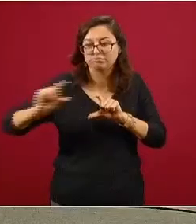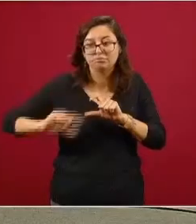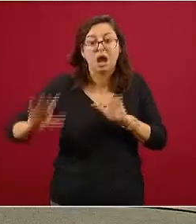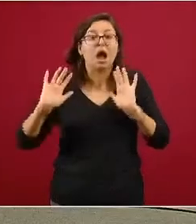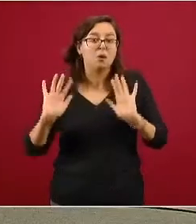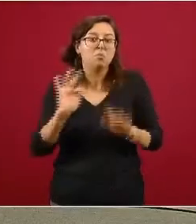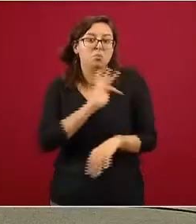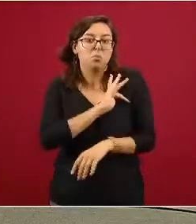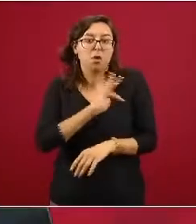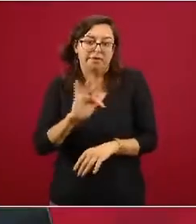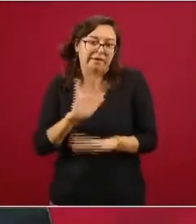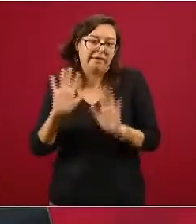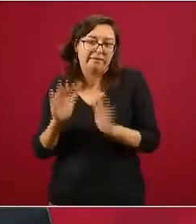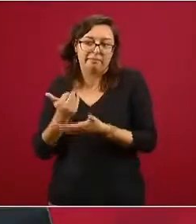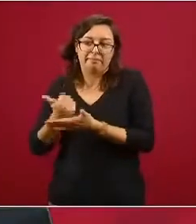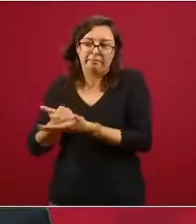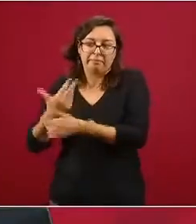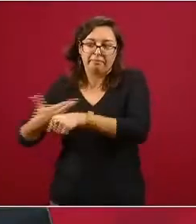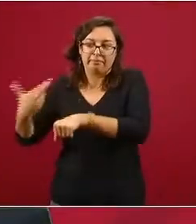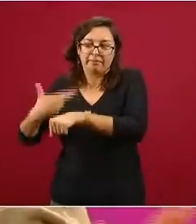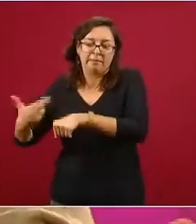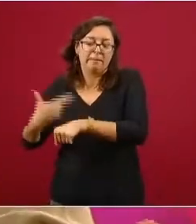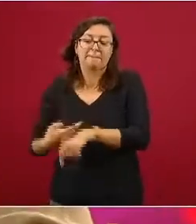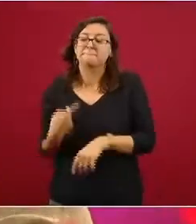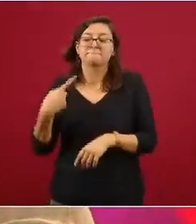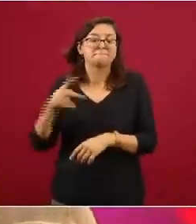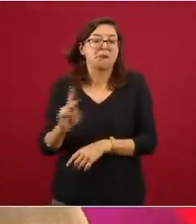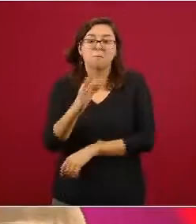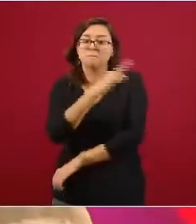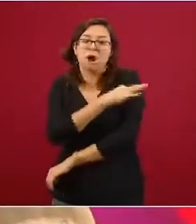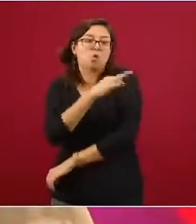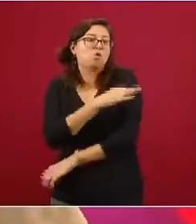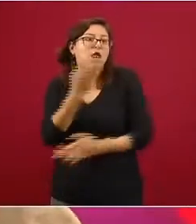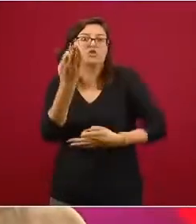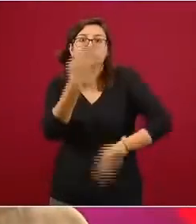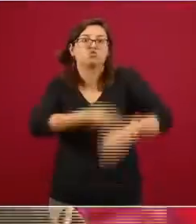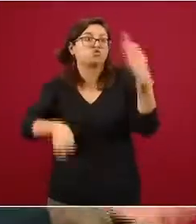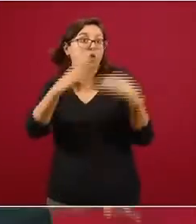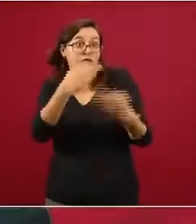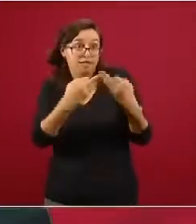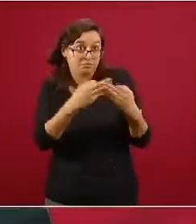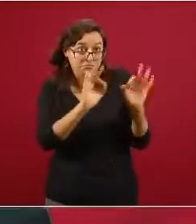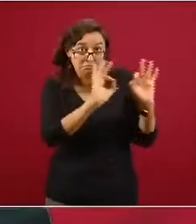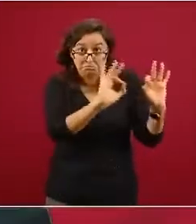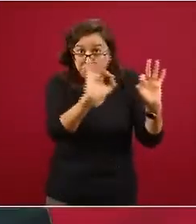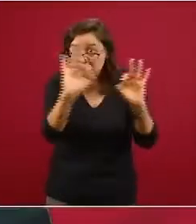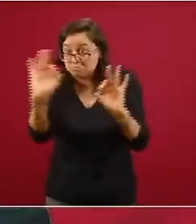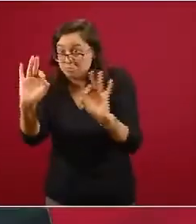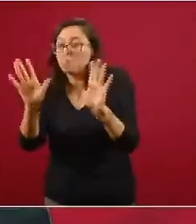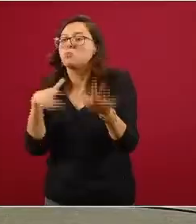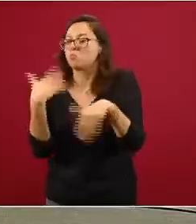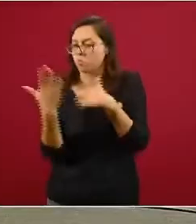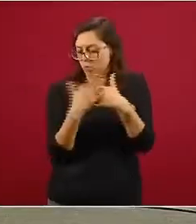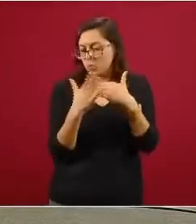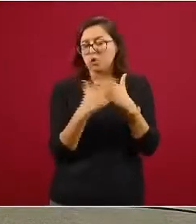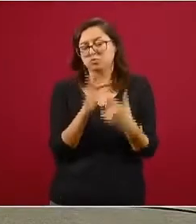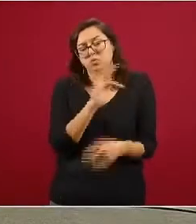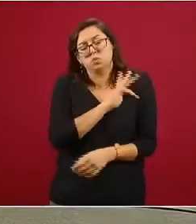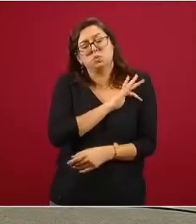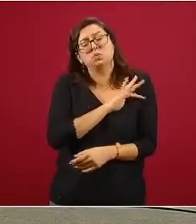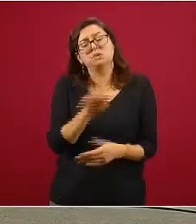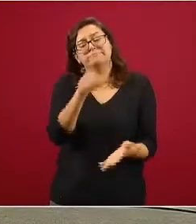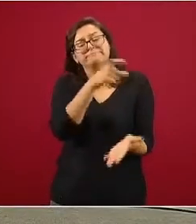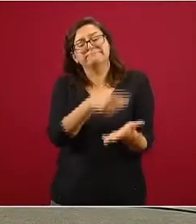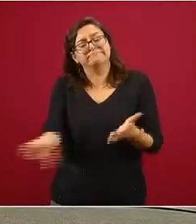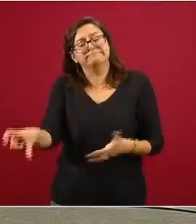las cosas. Pero el plan B es todas las demás vacunas que pudieran ser competentes se consideran en